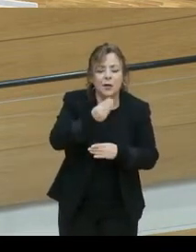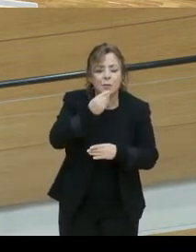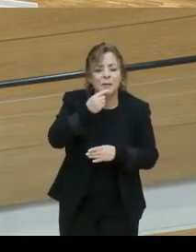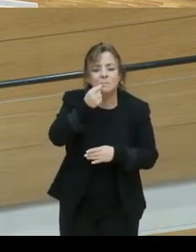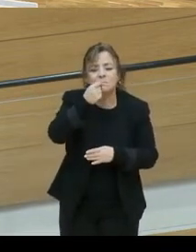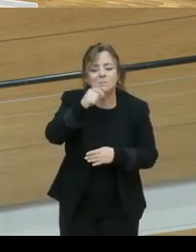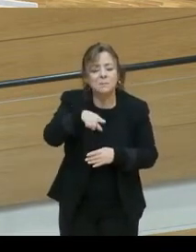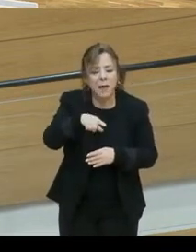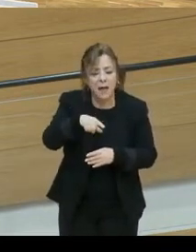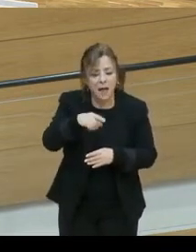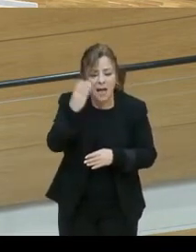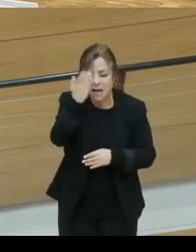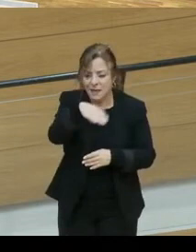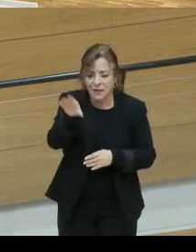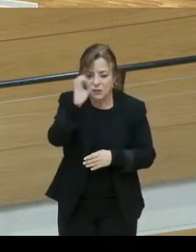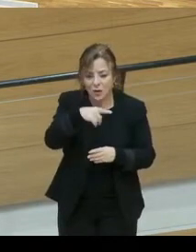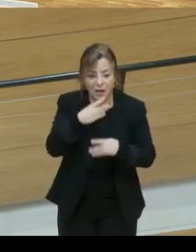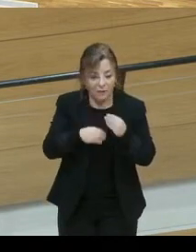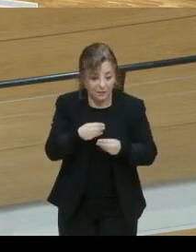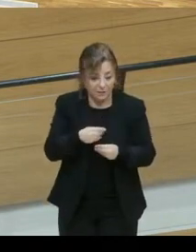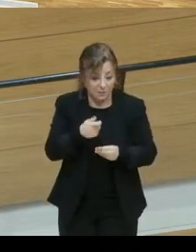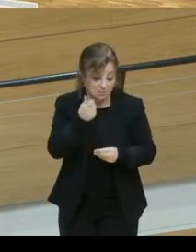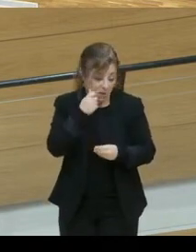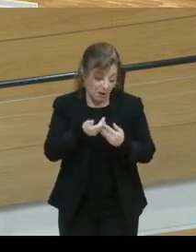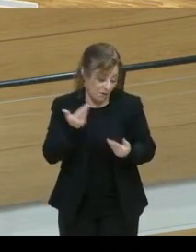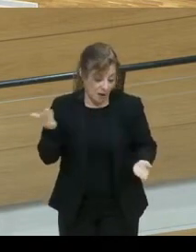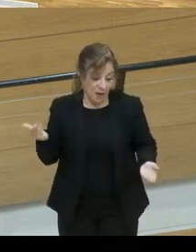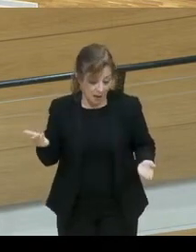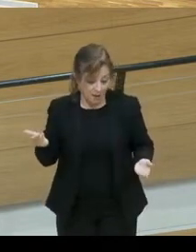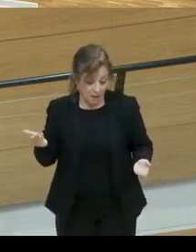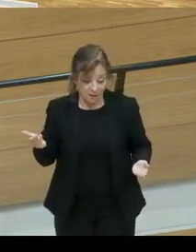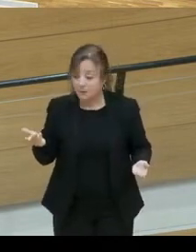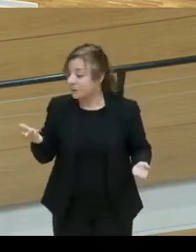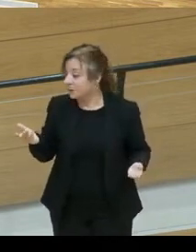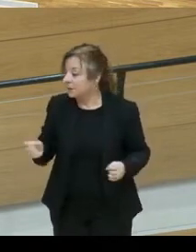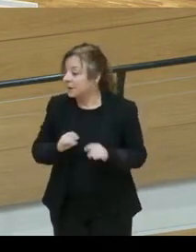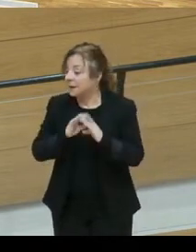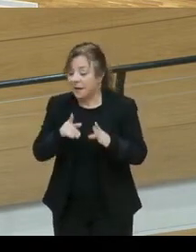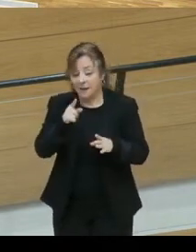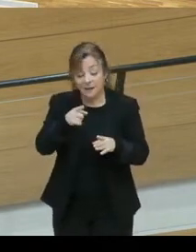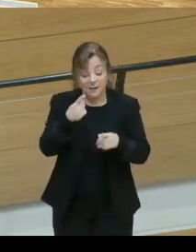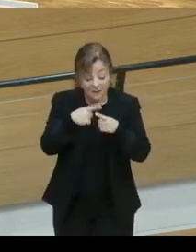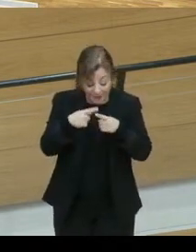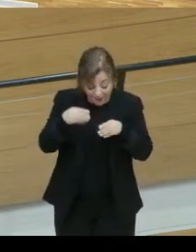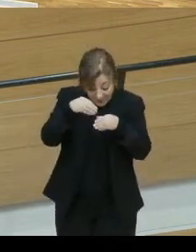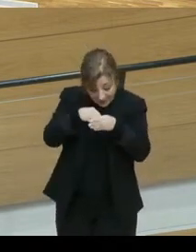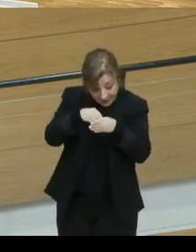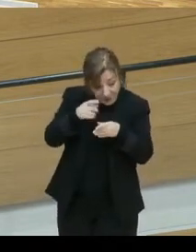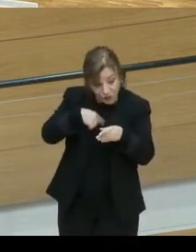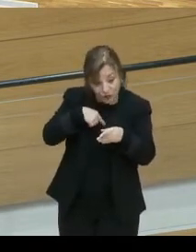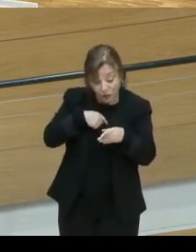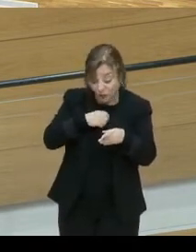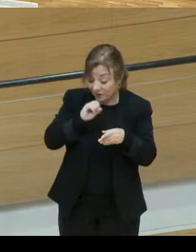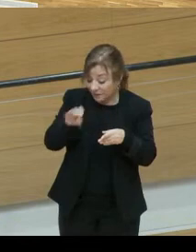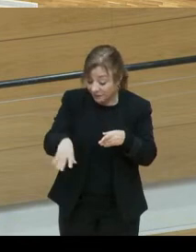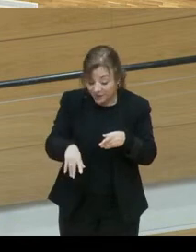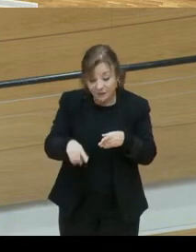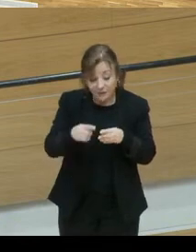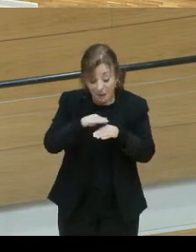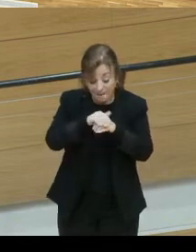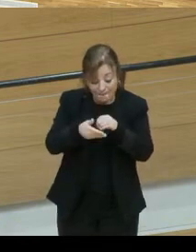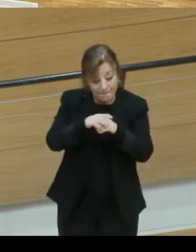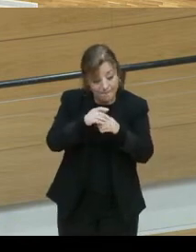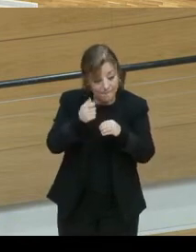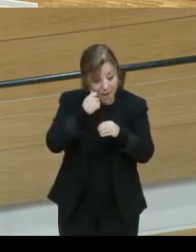girasol? Quitarle la cáscara, ¿verdad? Bien, pues entre esos compuestos que nosotros desechamos, entre las cubiertas,